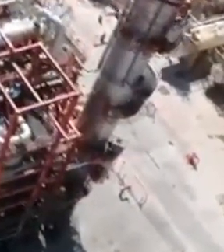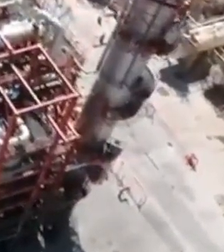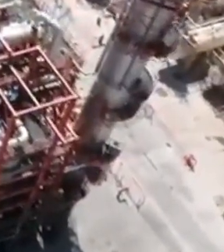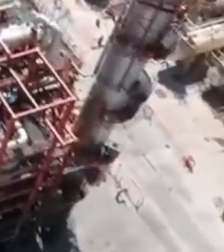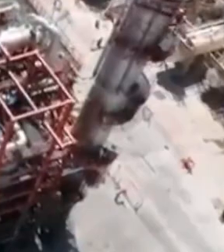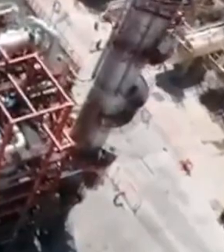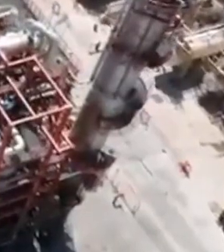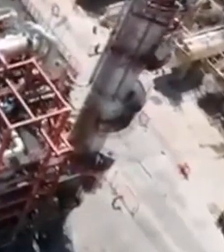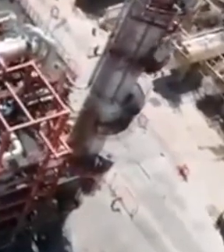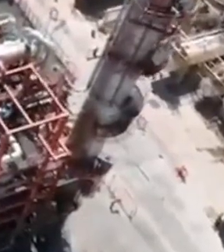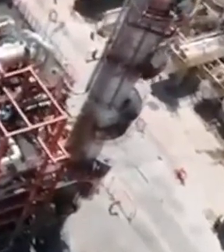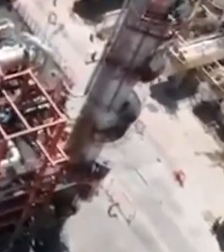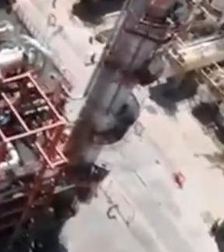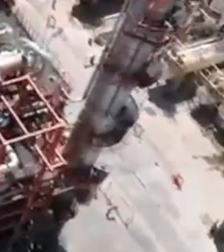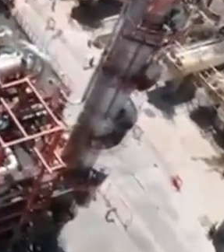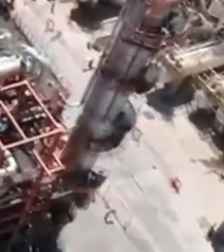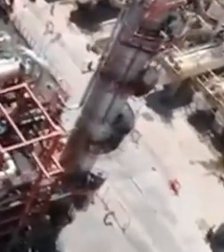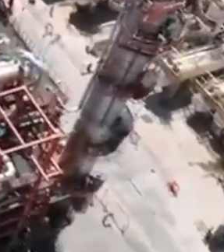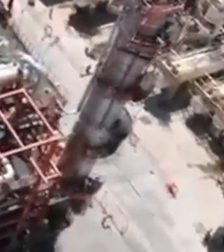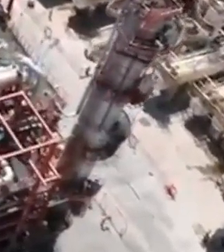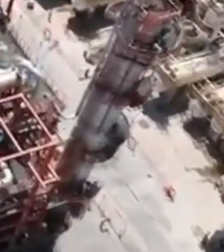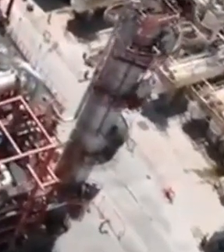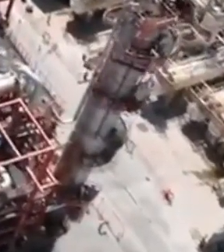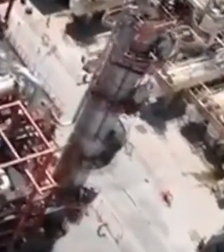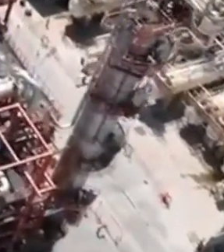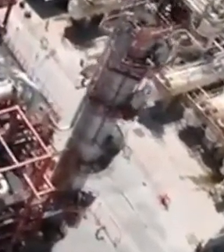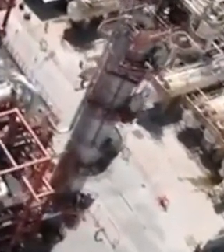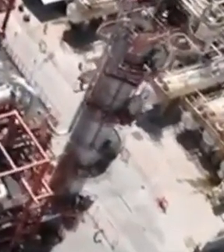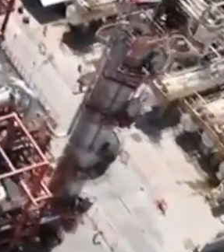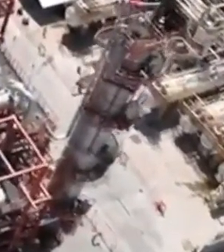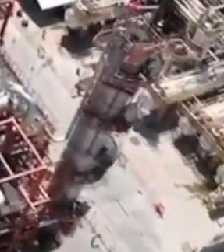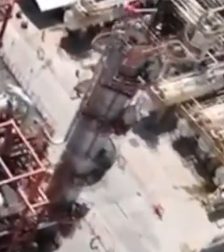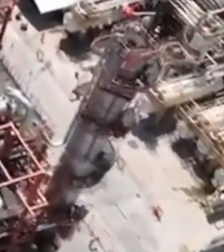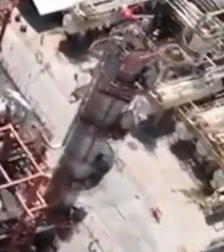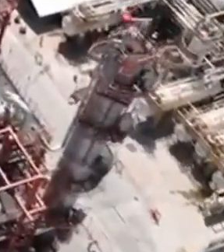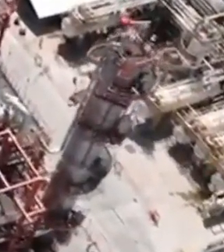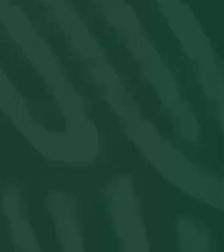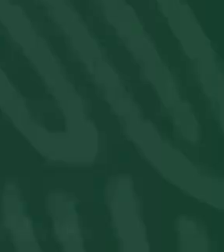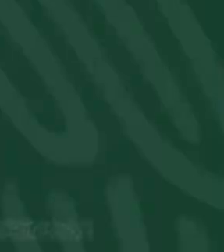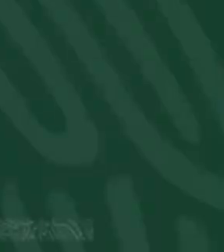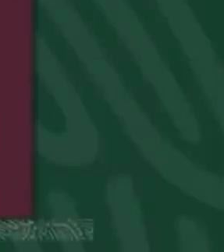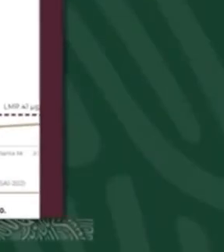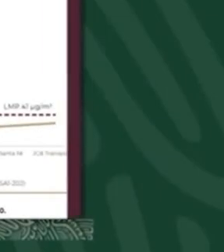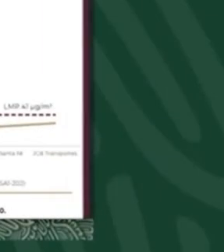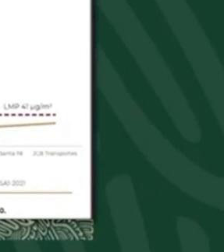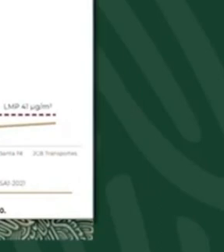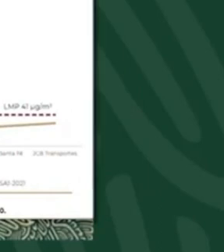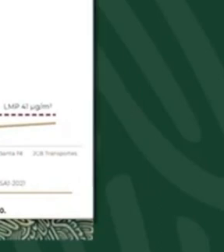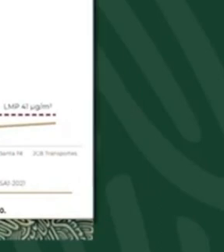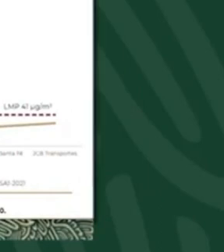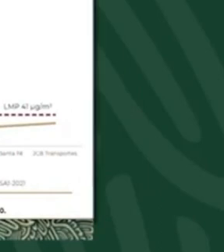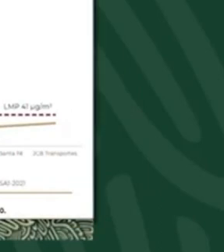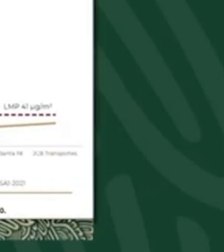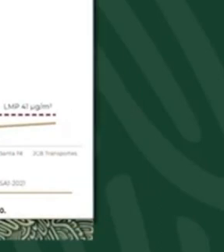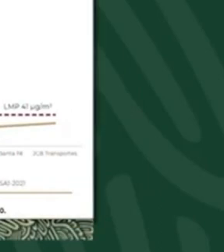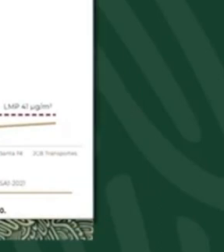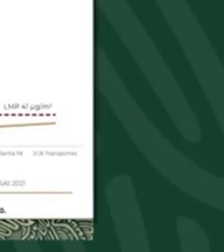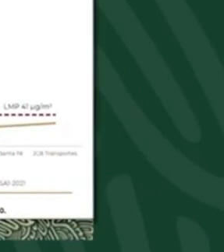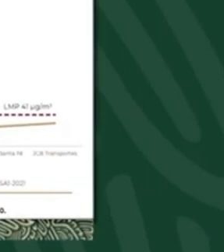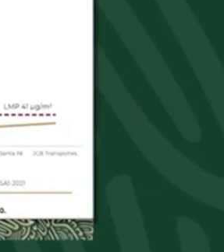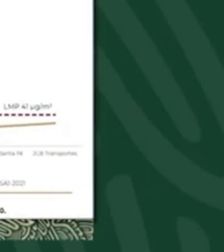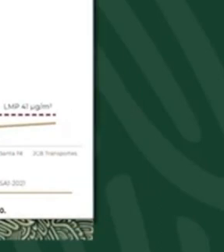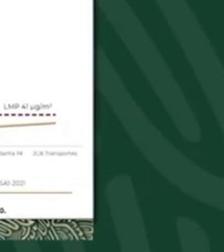con la inversión programada se eliminará el 100% en el mes de mayo desde inicios de la presente administración